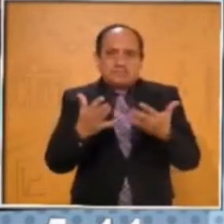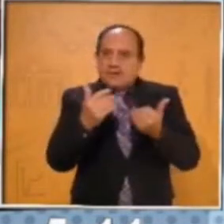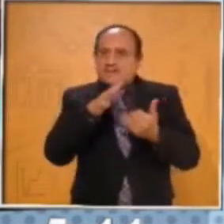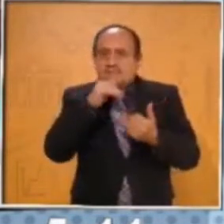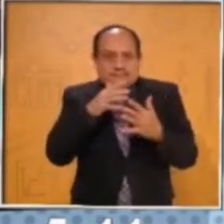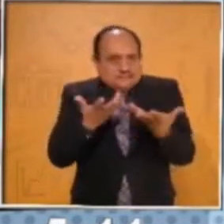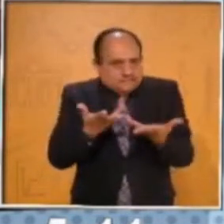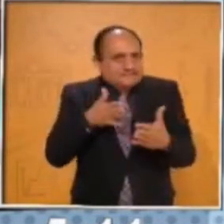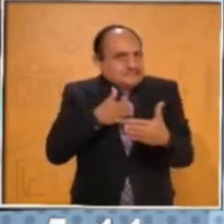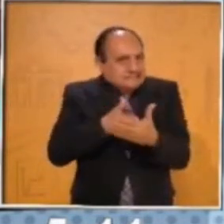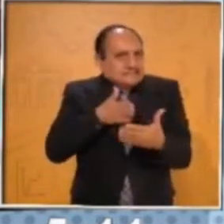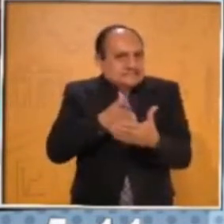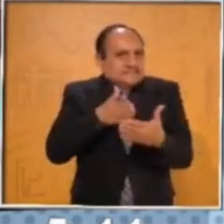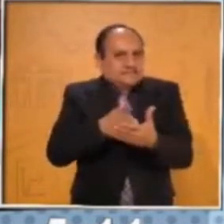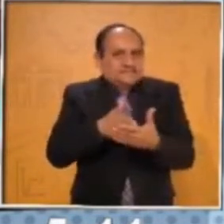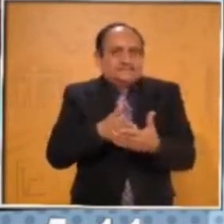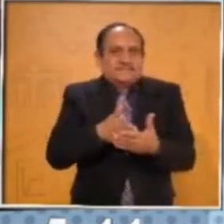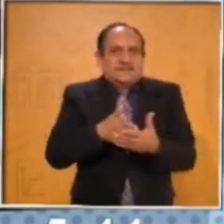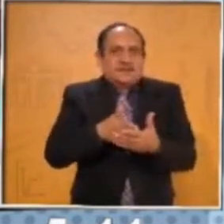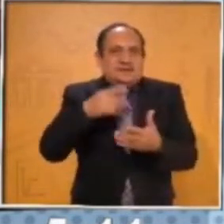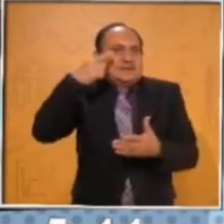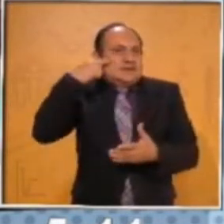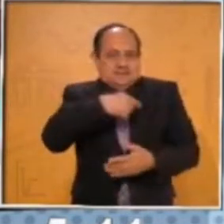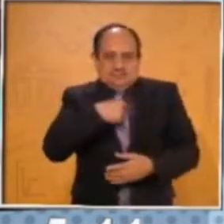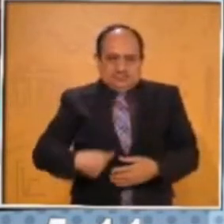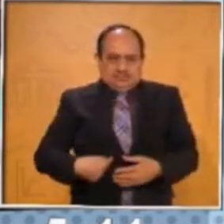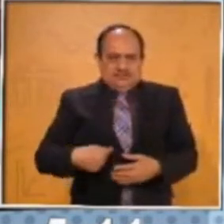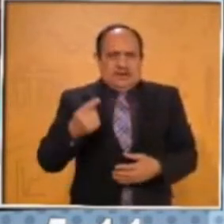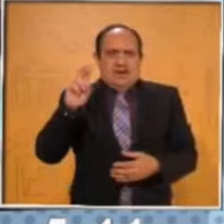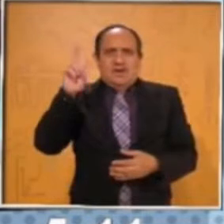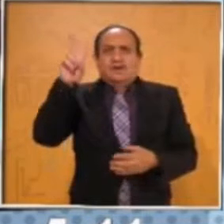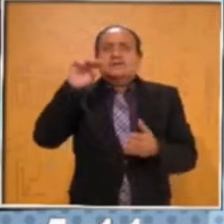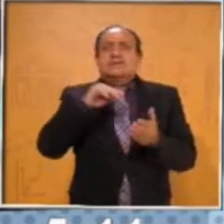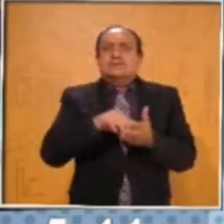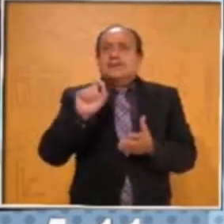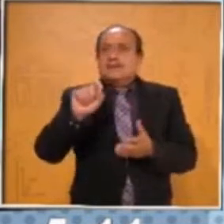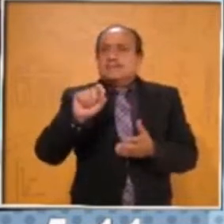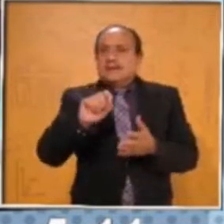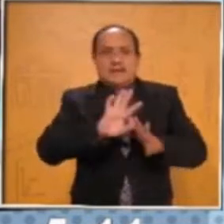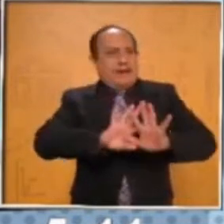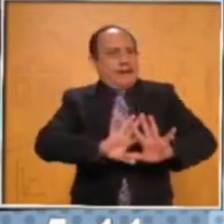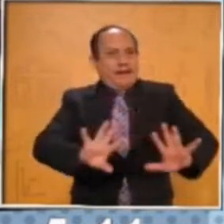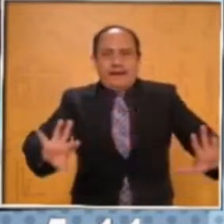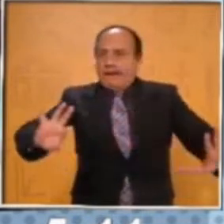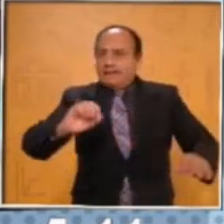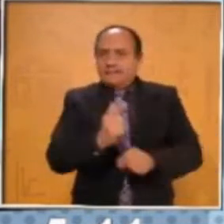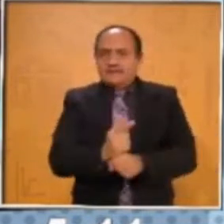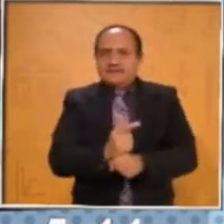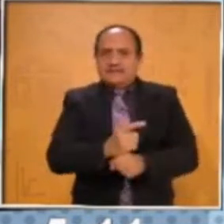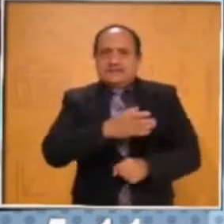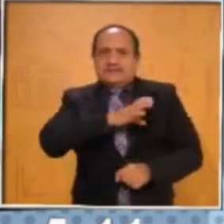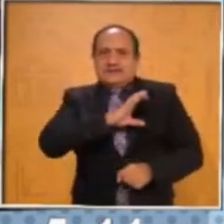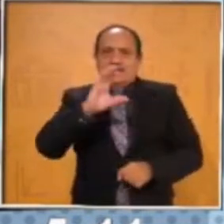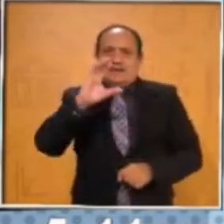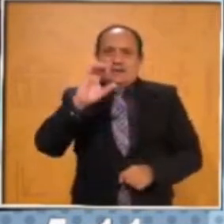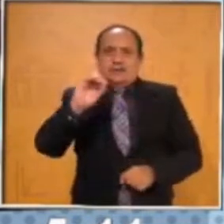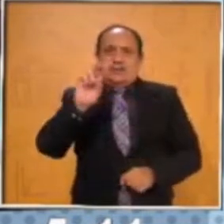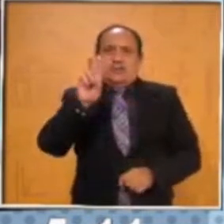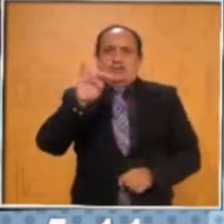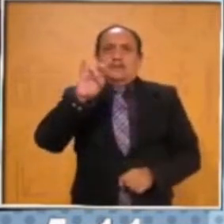del todo. En China, a principios del 2020, vio su plan maestro, el COVID-19,